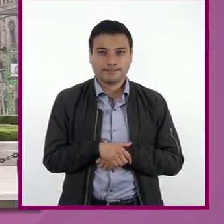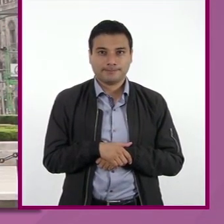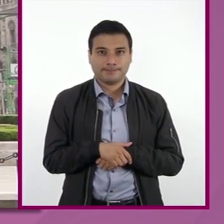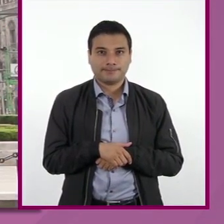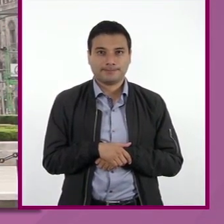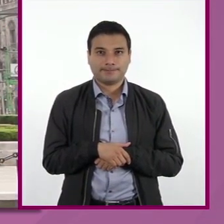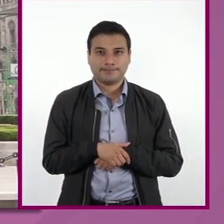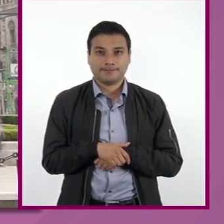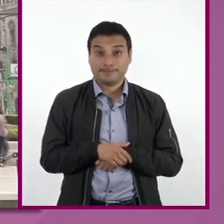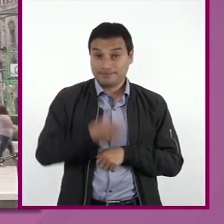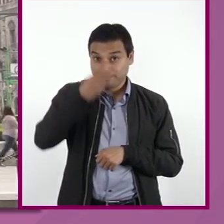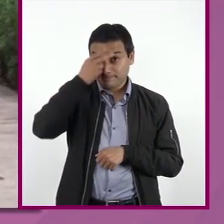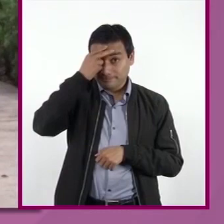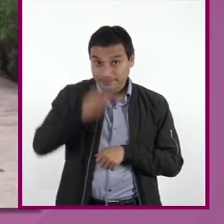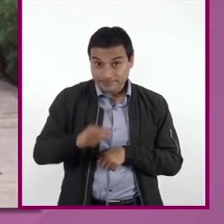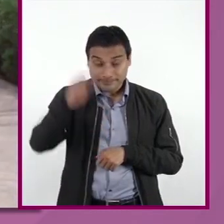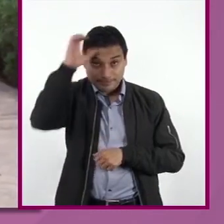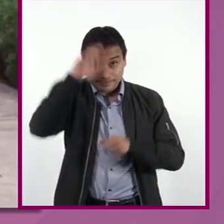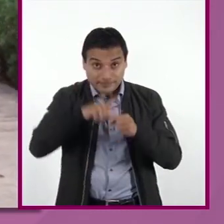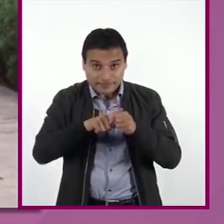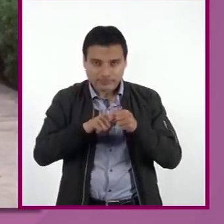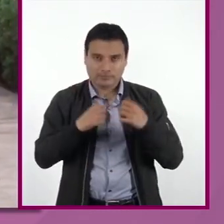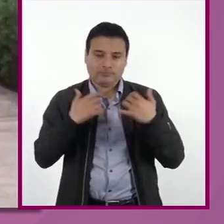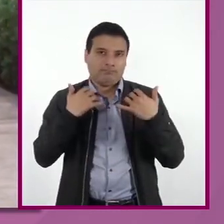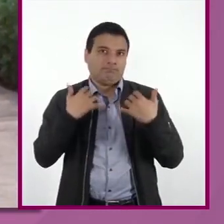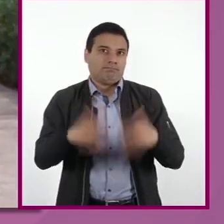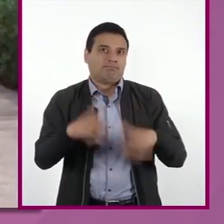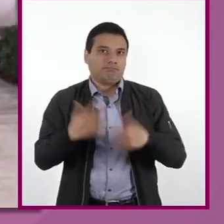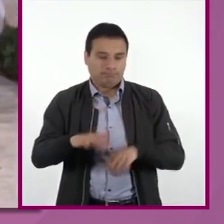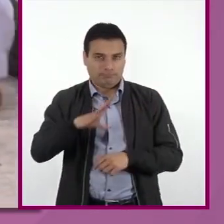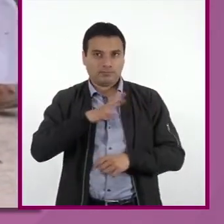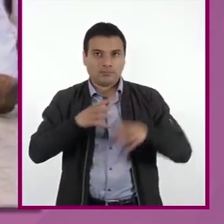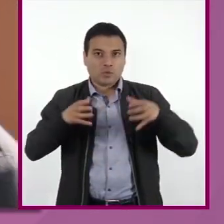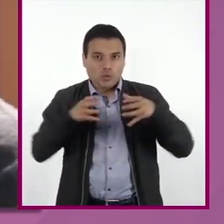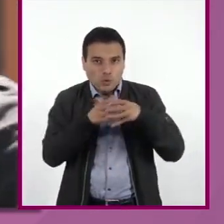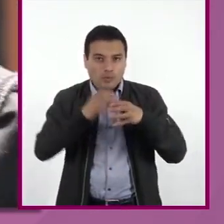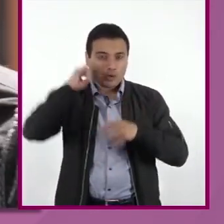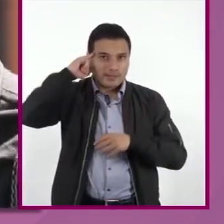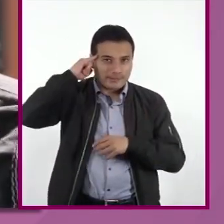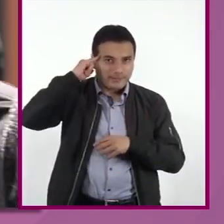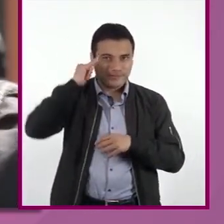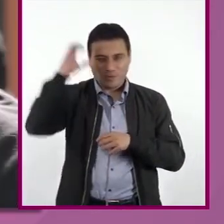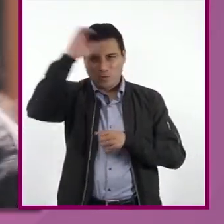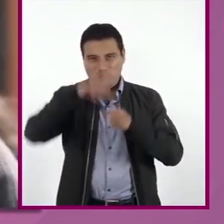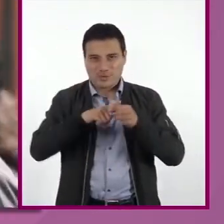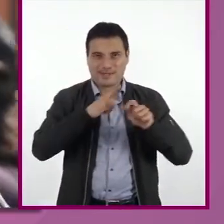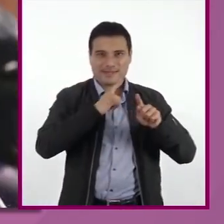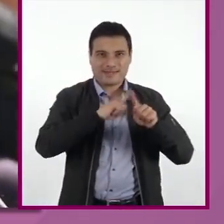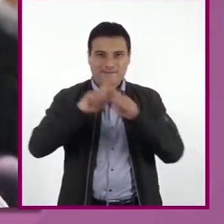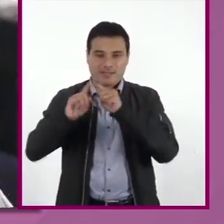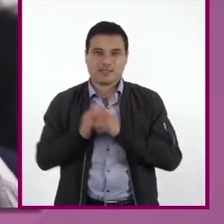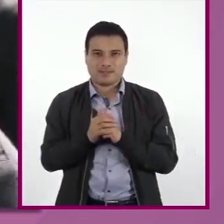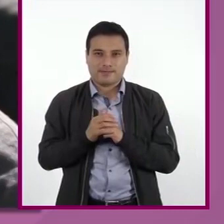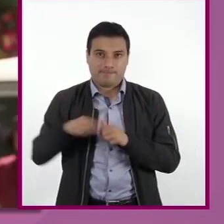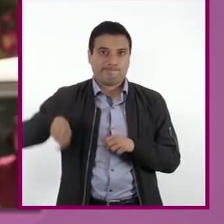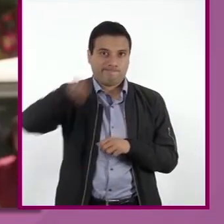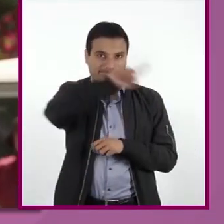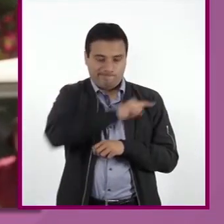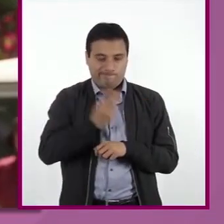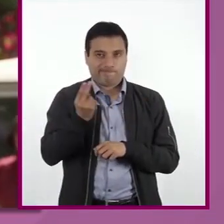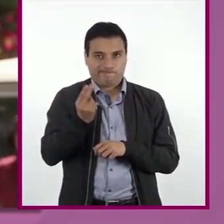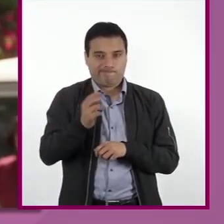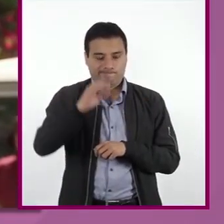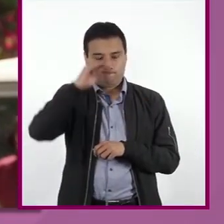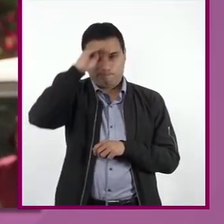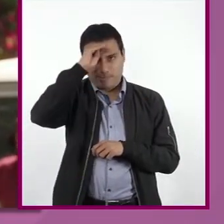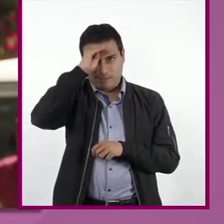Nuestra cultura refleja que México es un país pluriétnico y pluricultural, por lo que es necesario reflexionar sobre el derecho